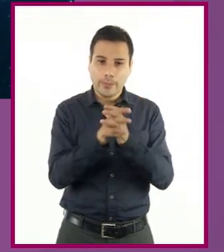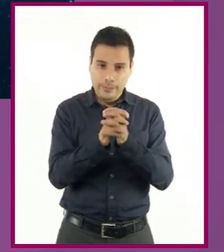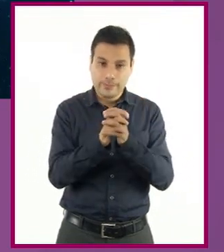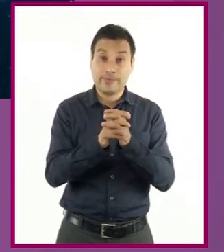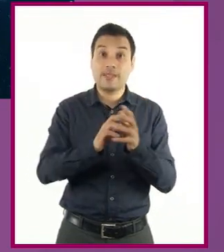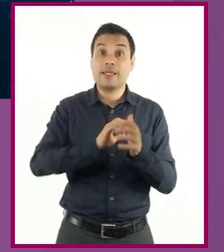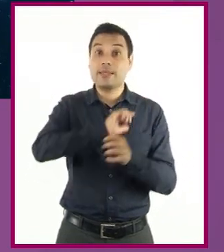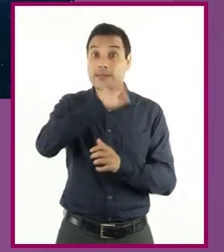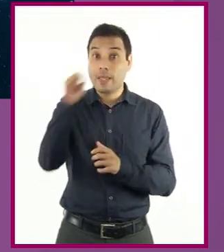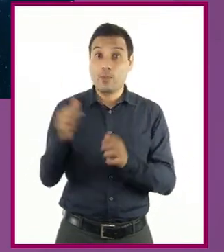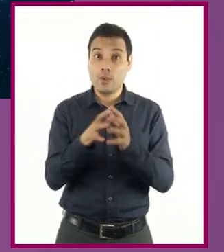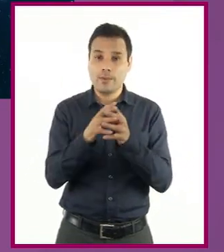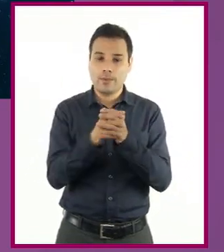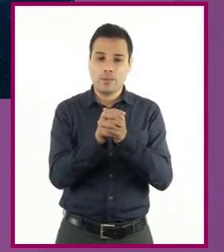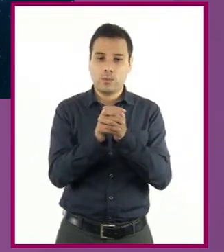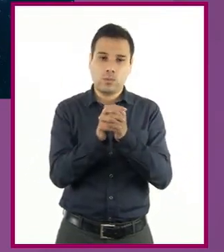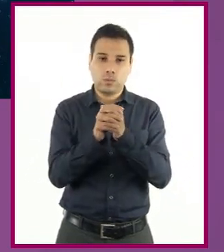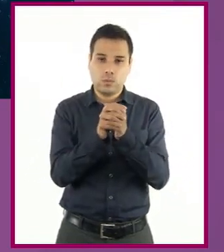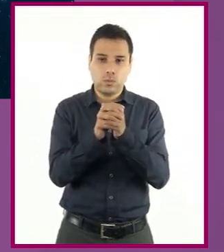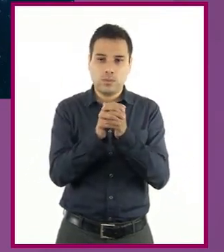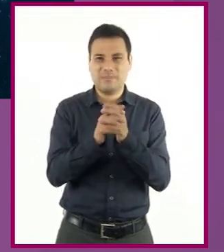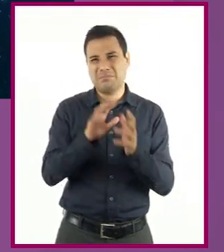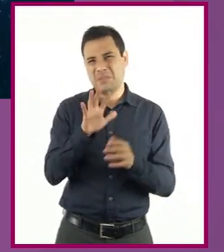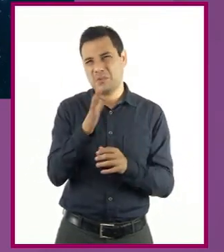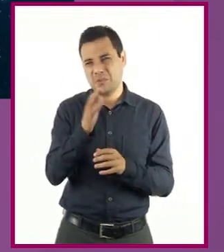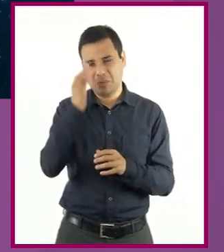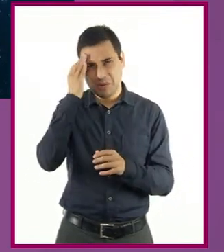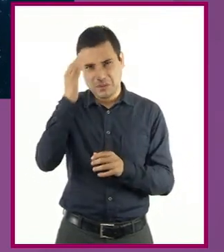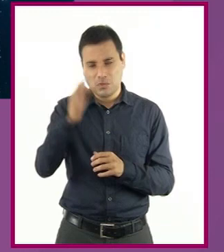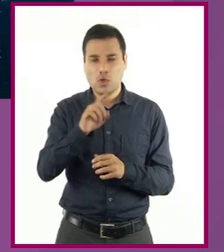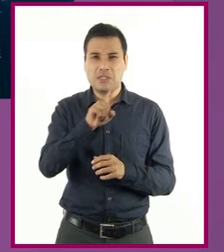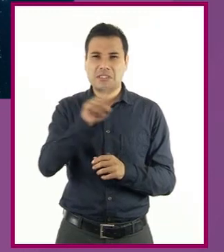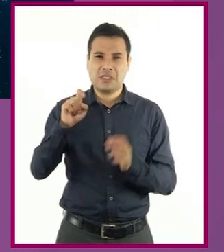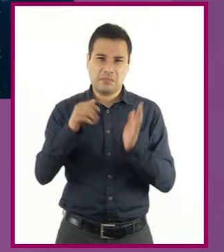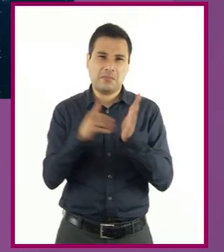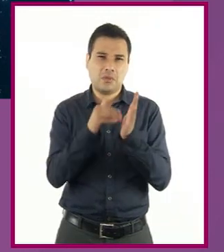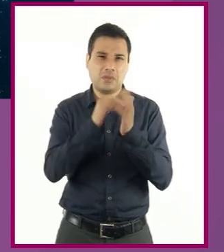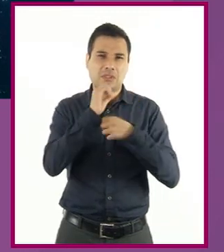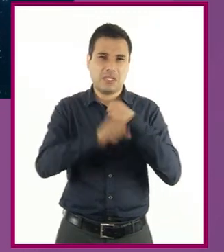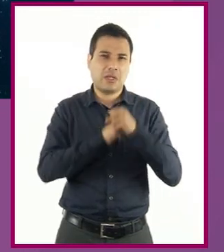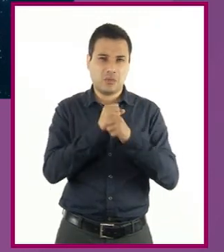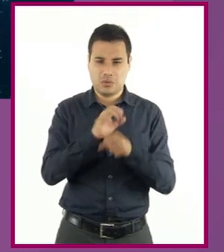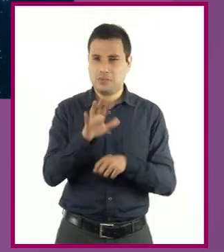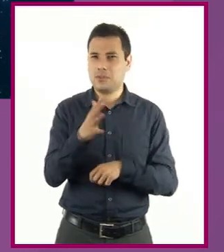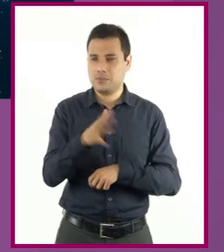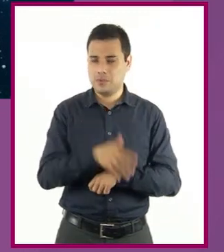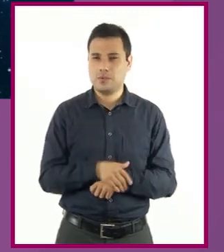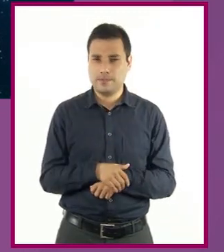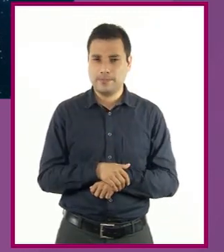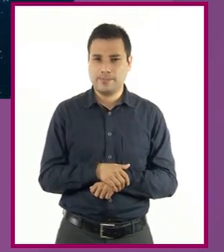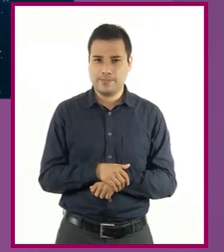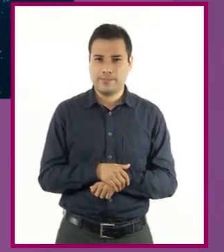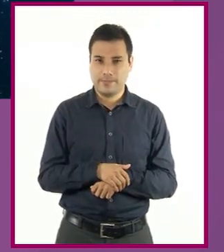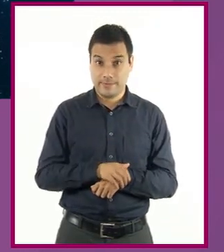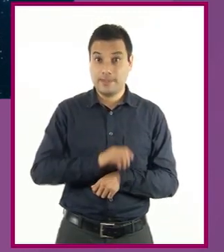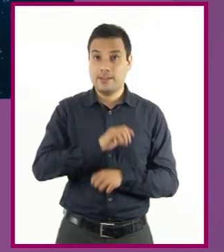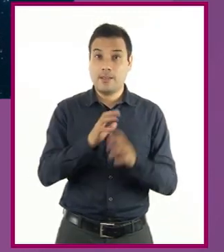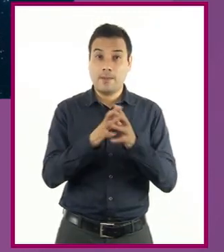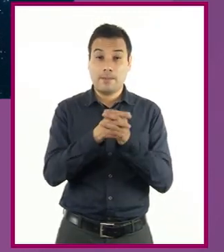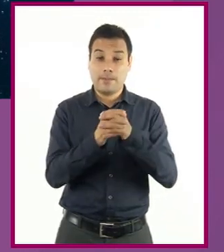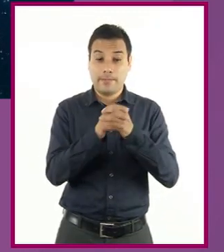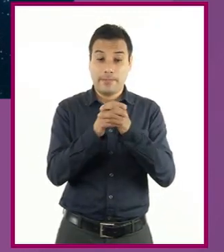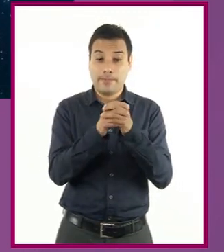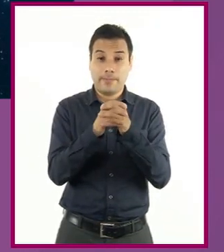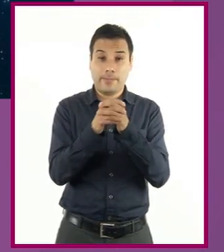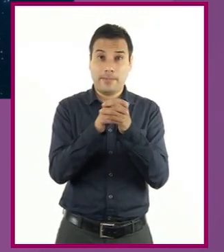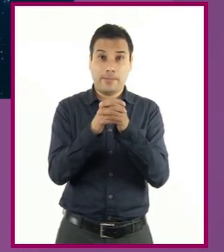secuencia principal. Este proceso tarda en promedio 100 millones de años en una estrella como el Sol. En la secuencia principal,